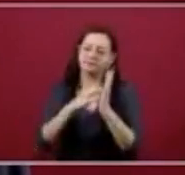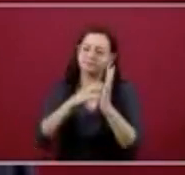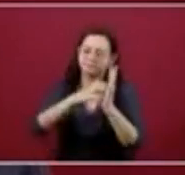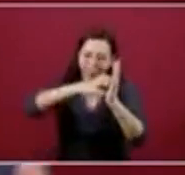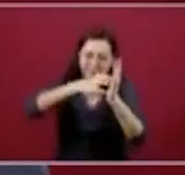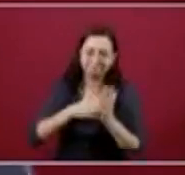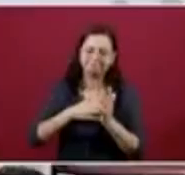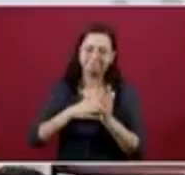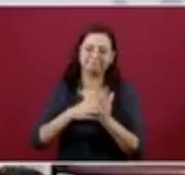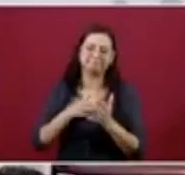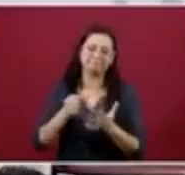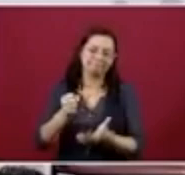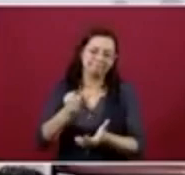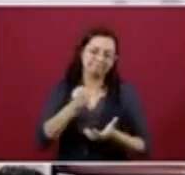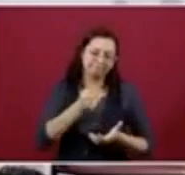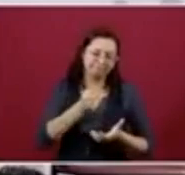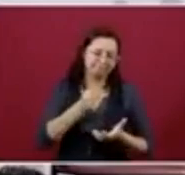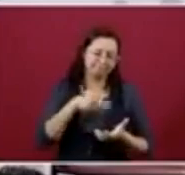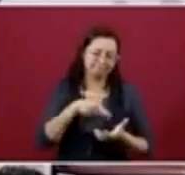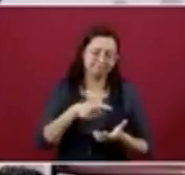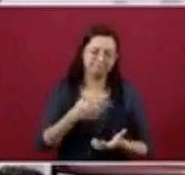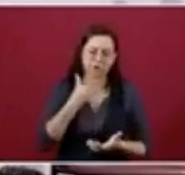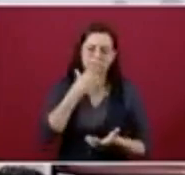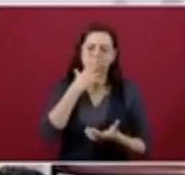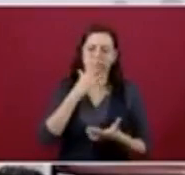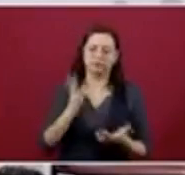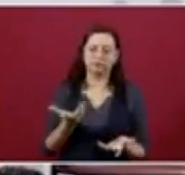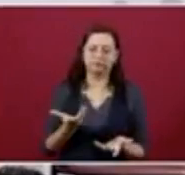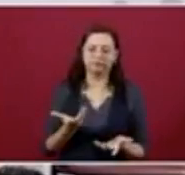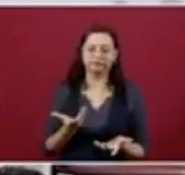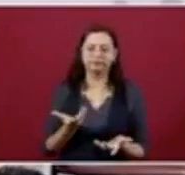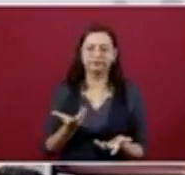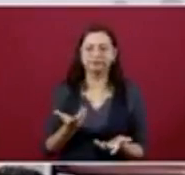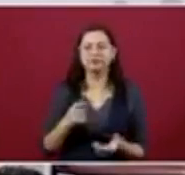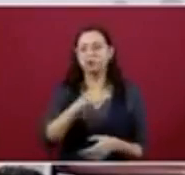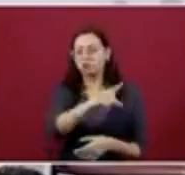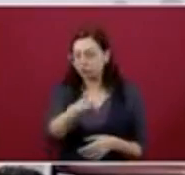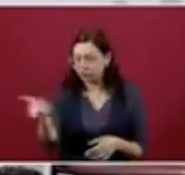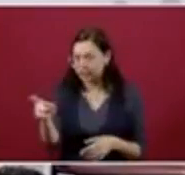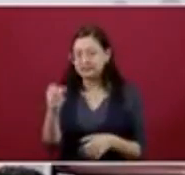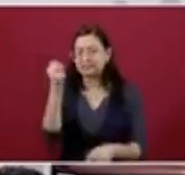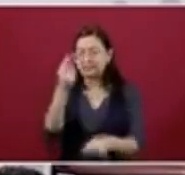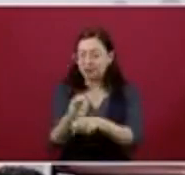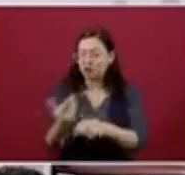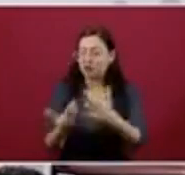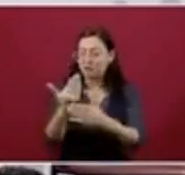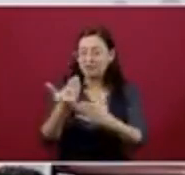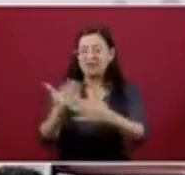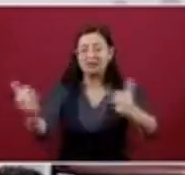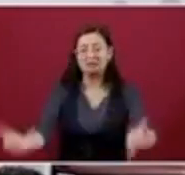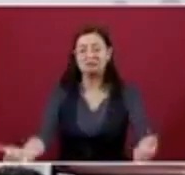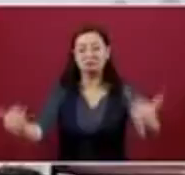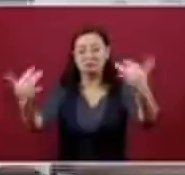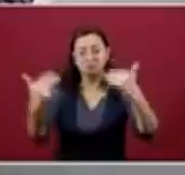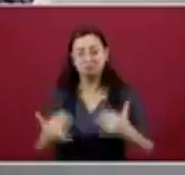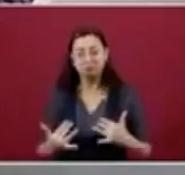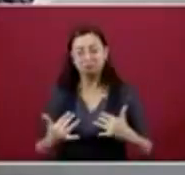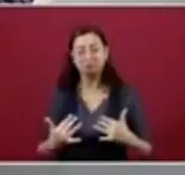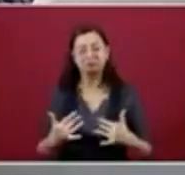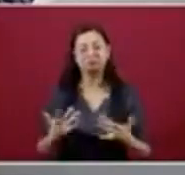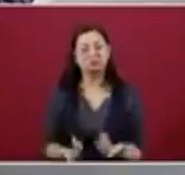Por eso yo les agradezco que vengan aquí en la mañana porque y que se